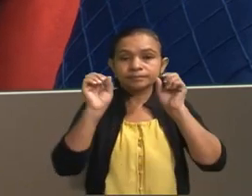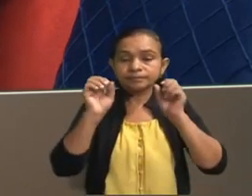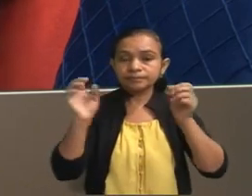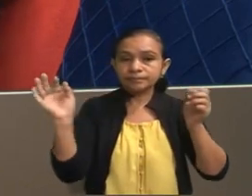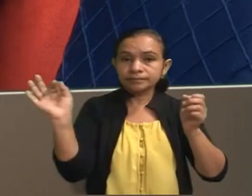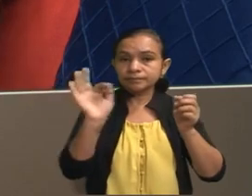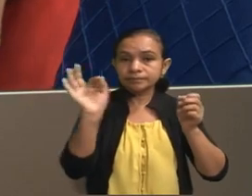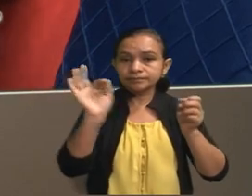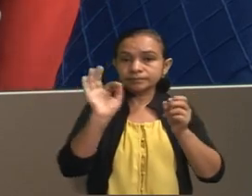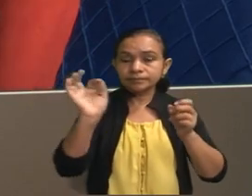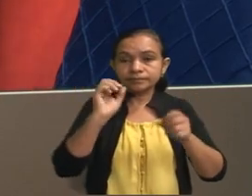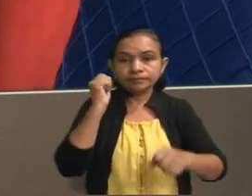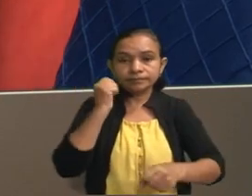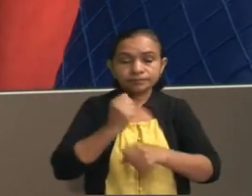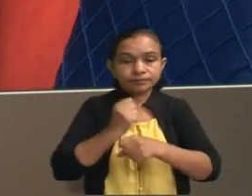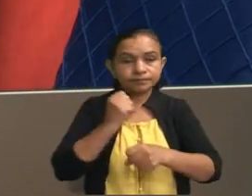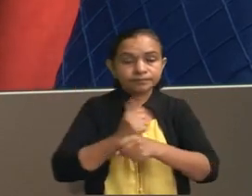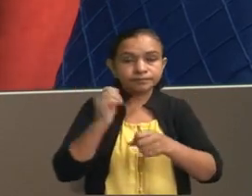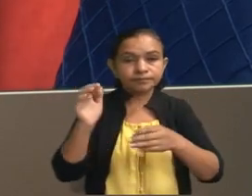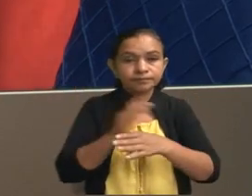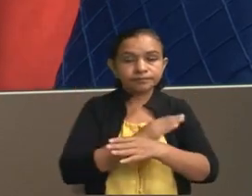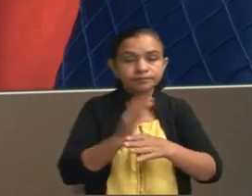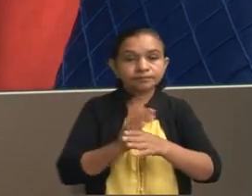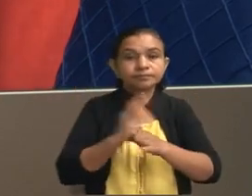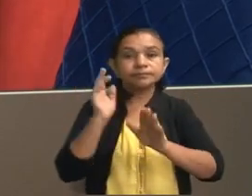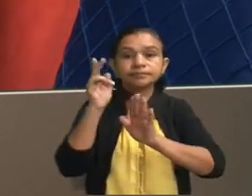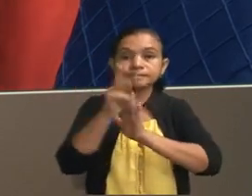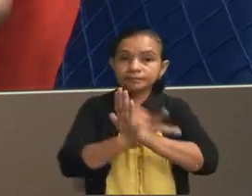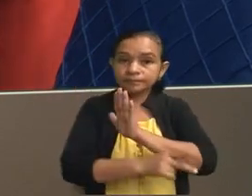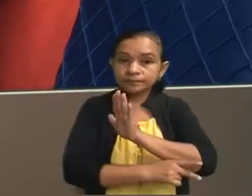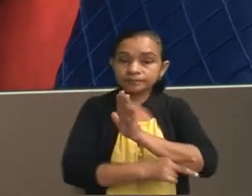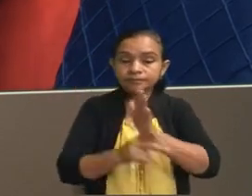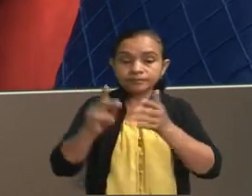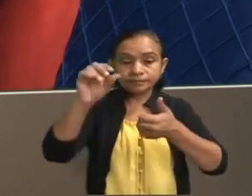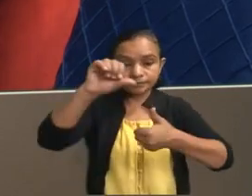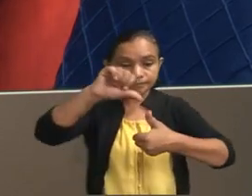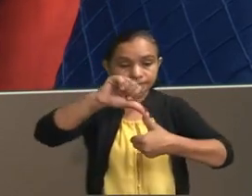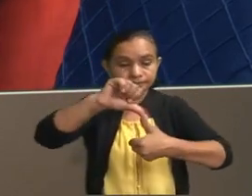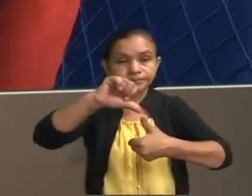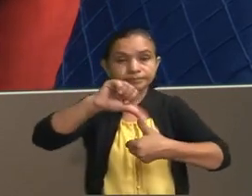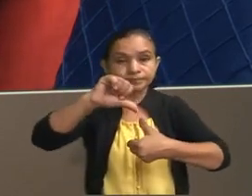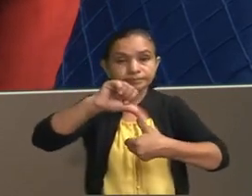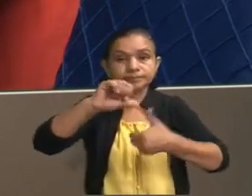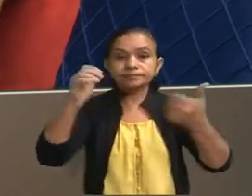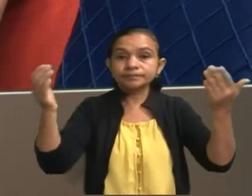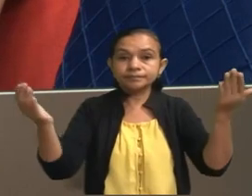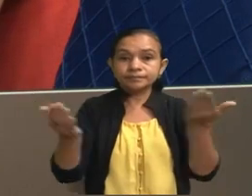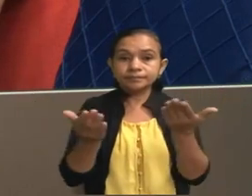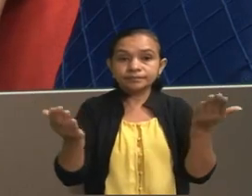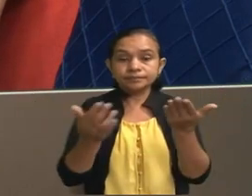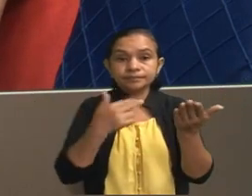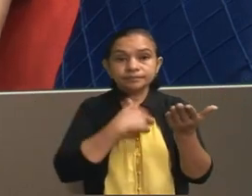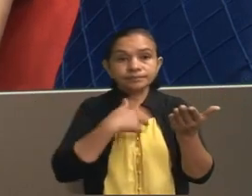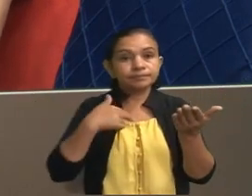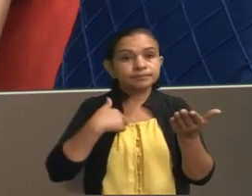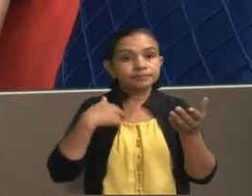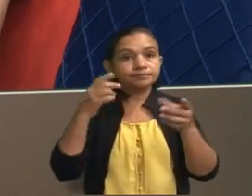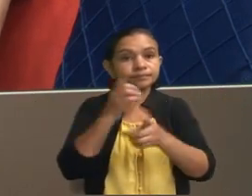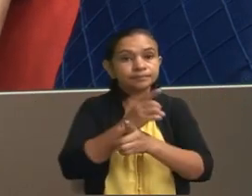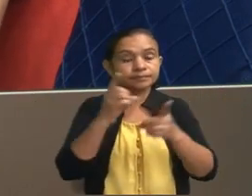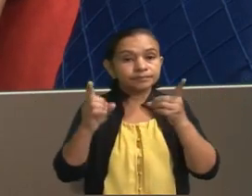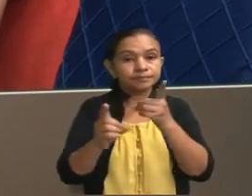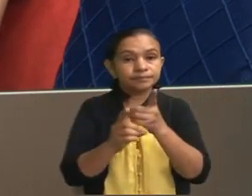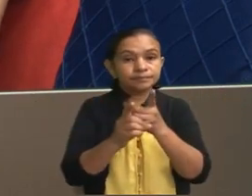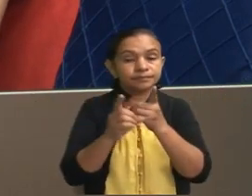procedimientos en los diferentes países y a nivel centroamericano. ¿Cómo debemos enviar los